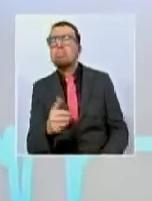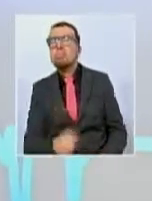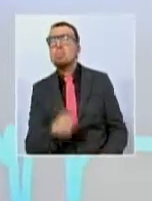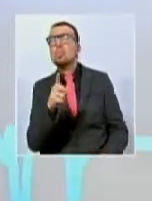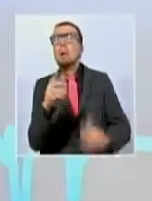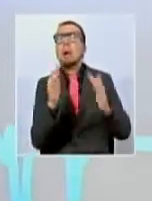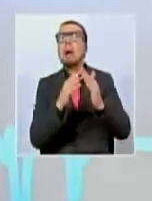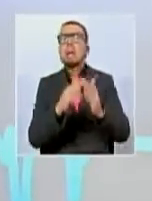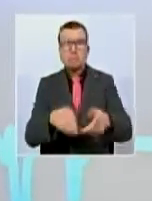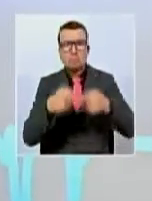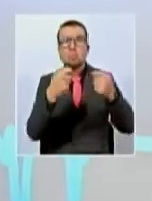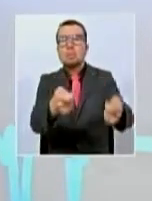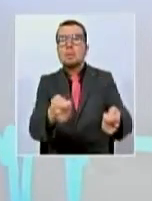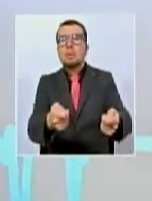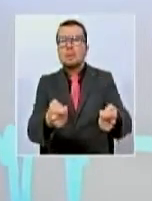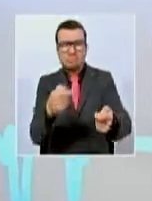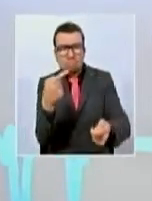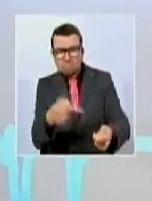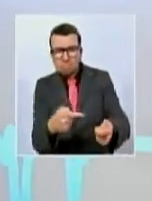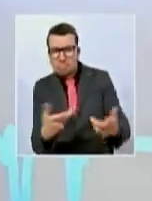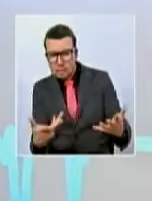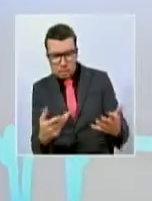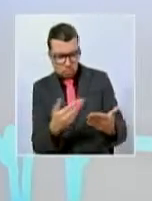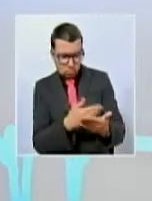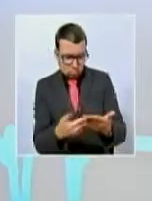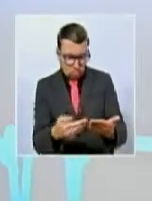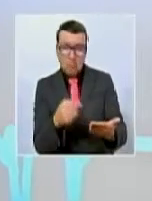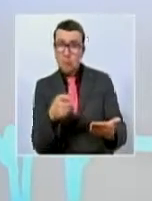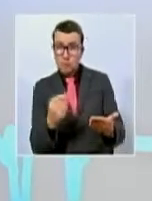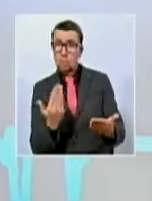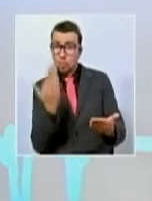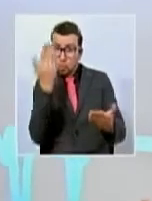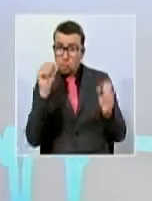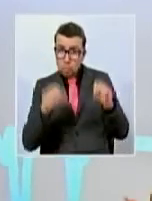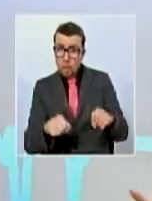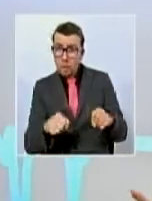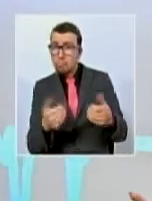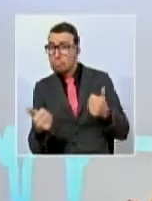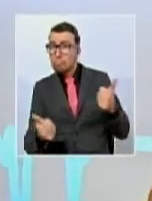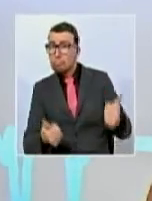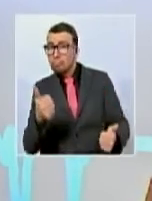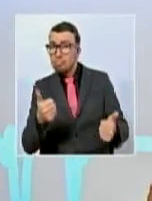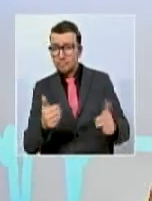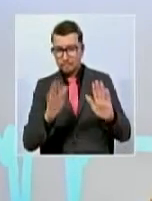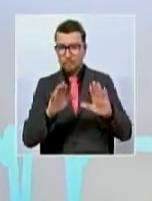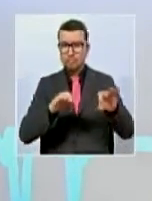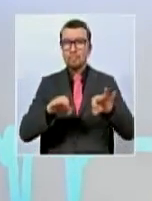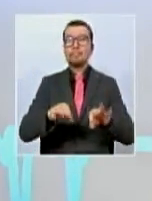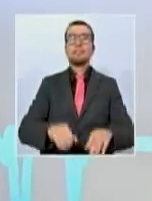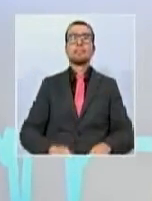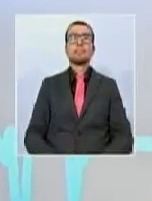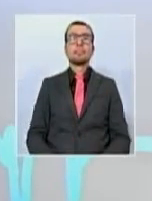casa y si realmente es un producto fiable de tomar. Ya regresamos después de este corte comerciales.